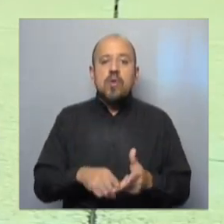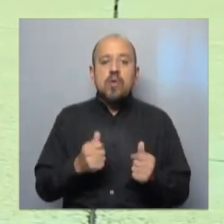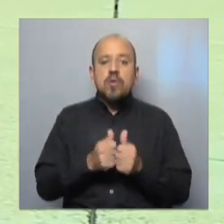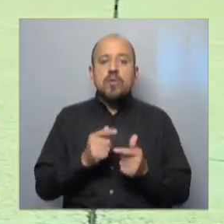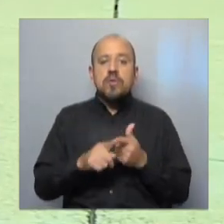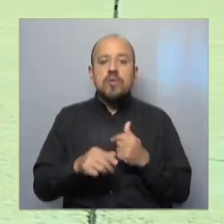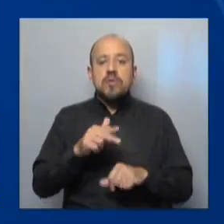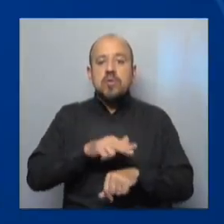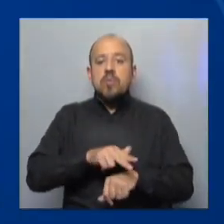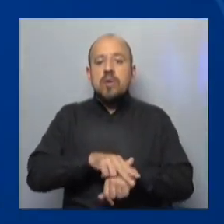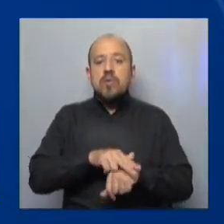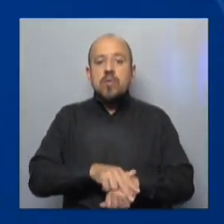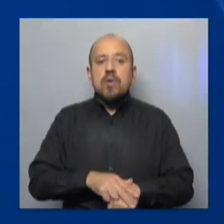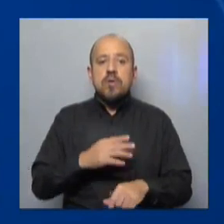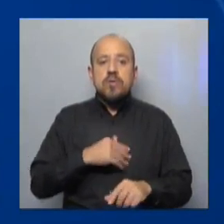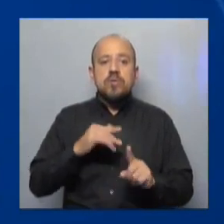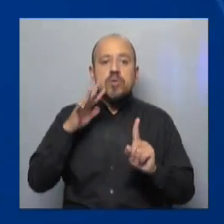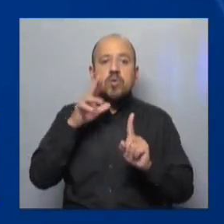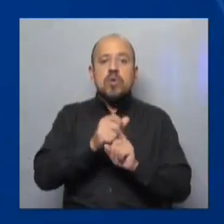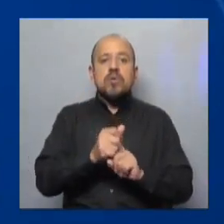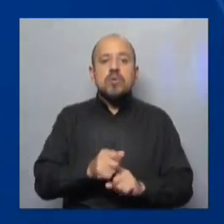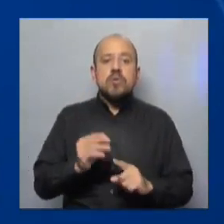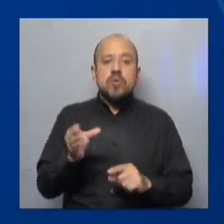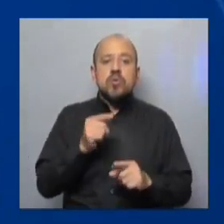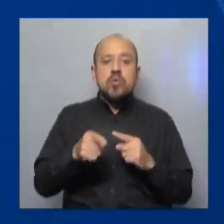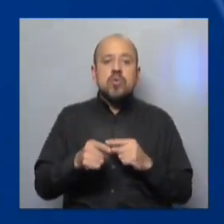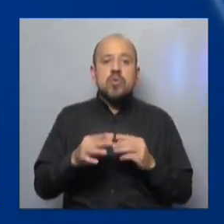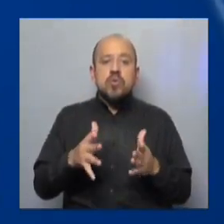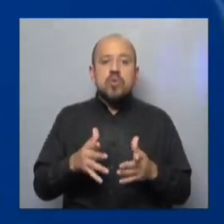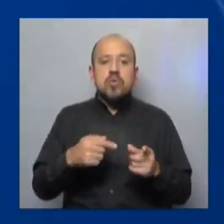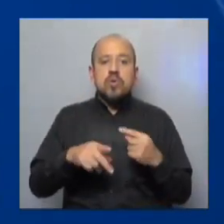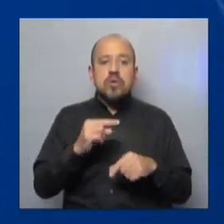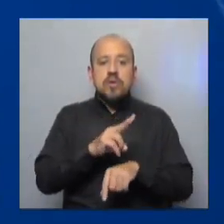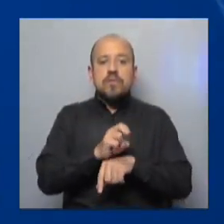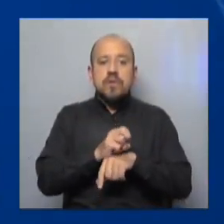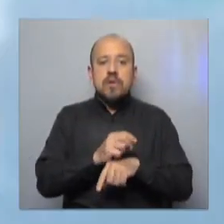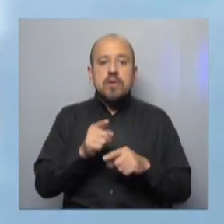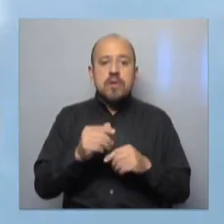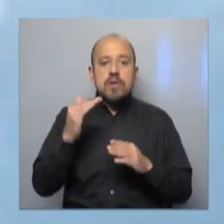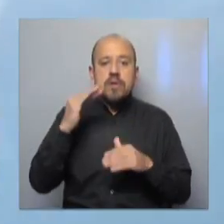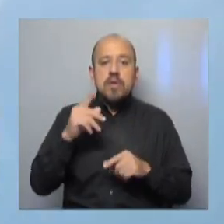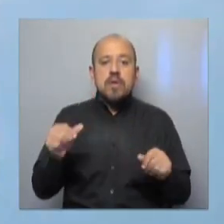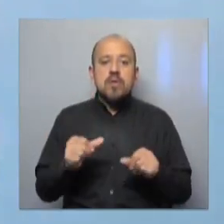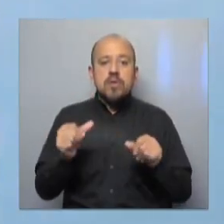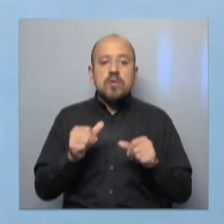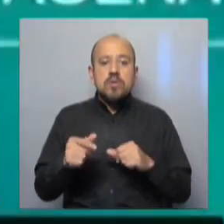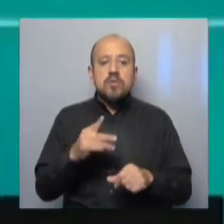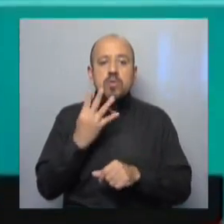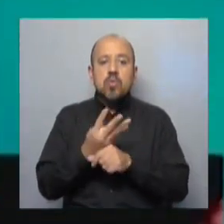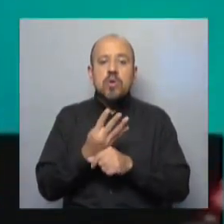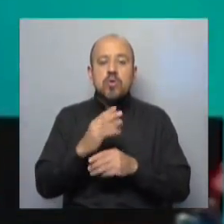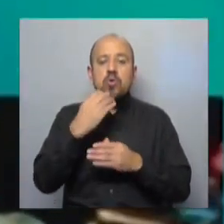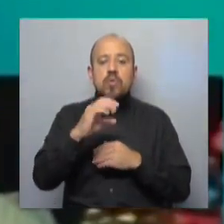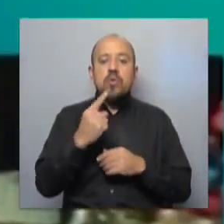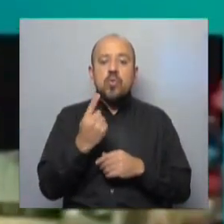autoridades paraguayas han sido capturados todos los presuntos involucrados en el crimen del fiscal incluyendo el autor material cuatro colombianos y un